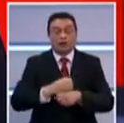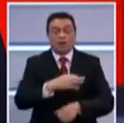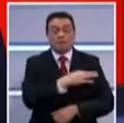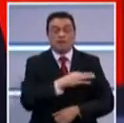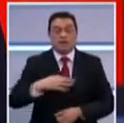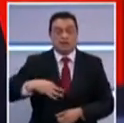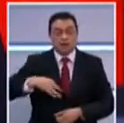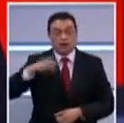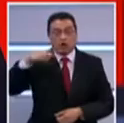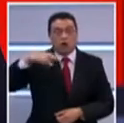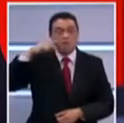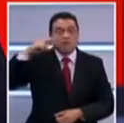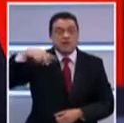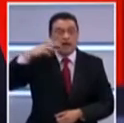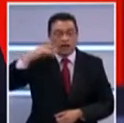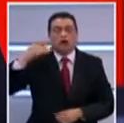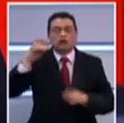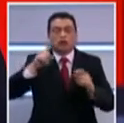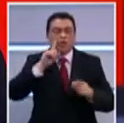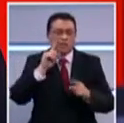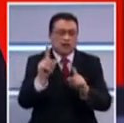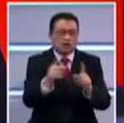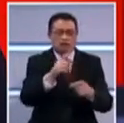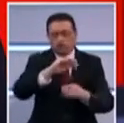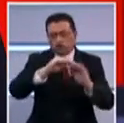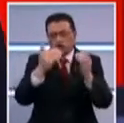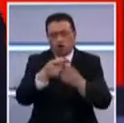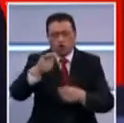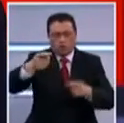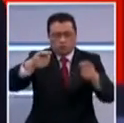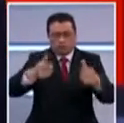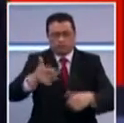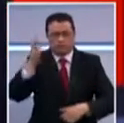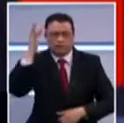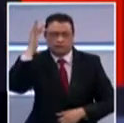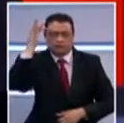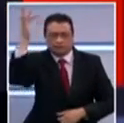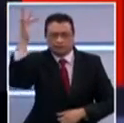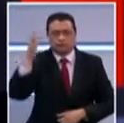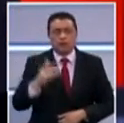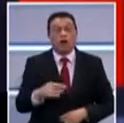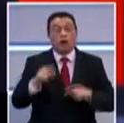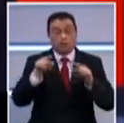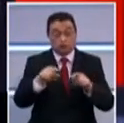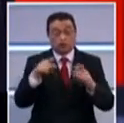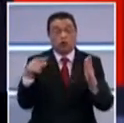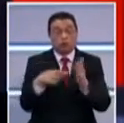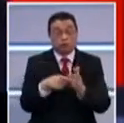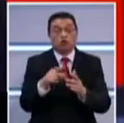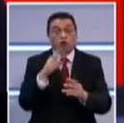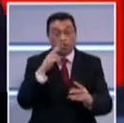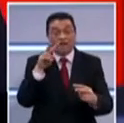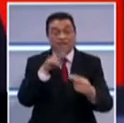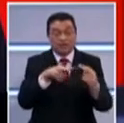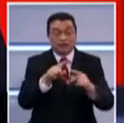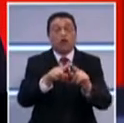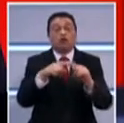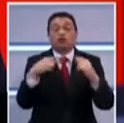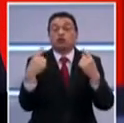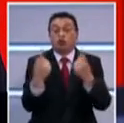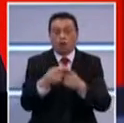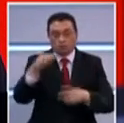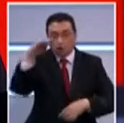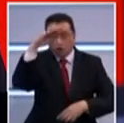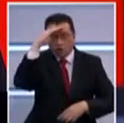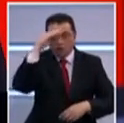minería tienen las competencias para desarrollar sus cargos y desde ese punto de vista en particular todas aquellas personas de